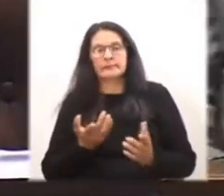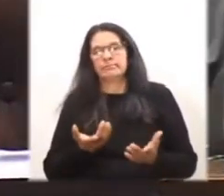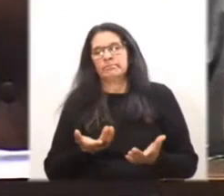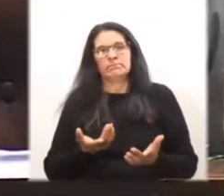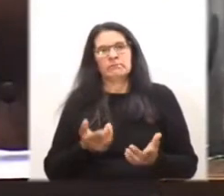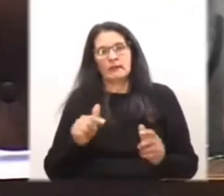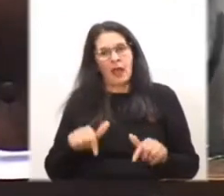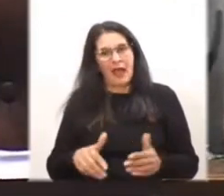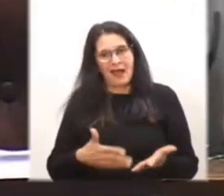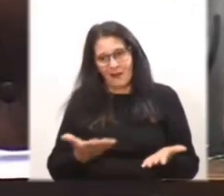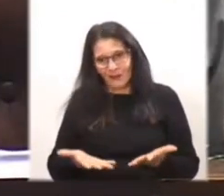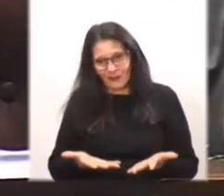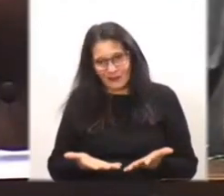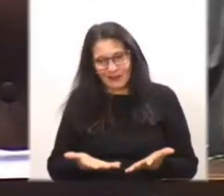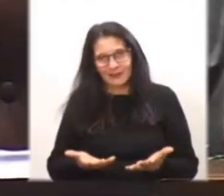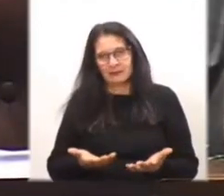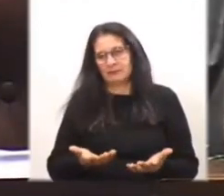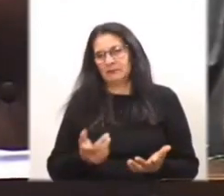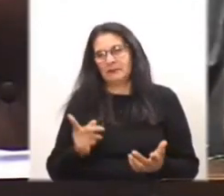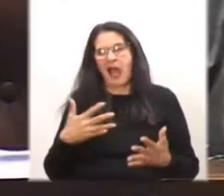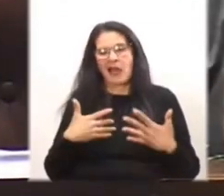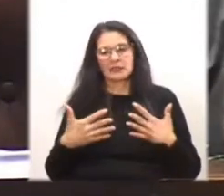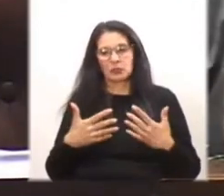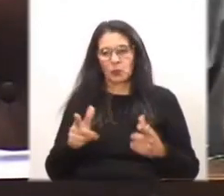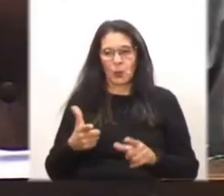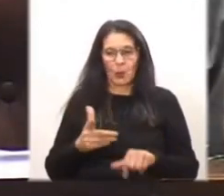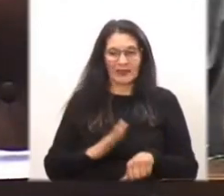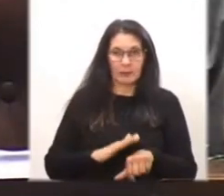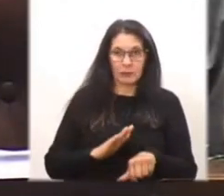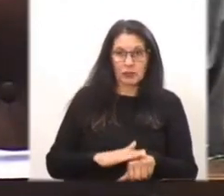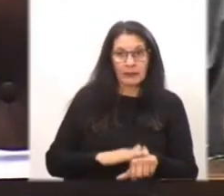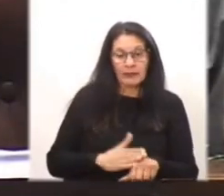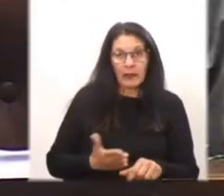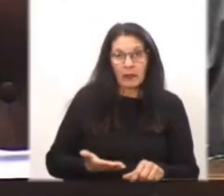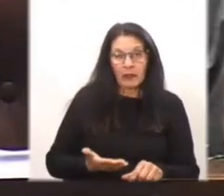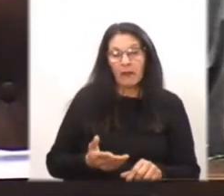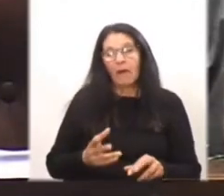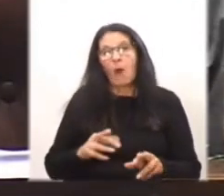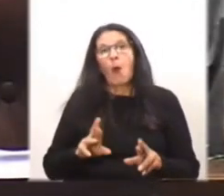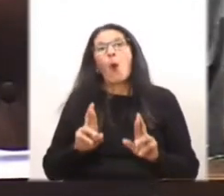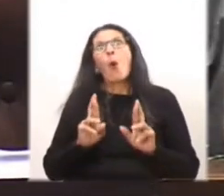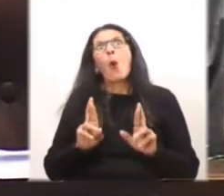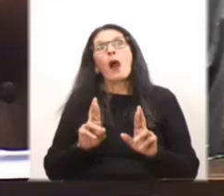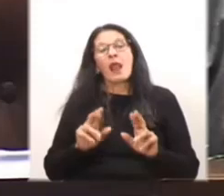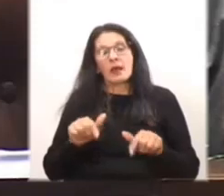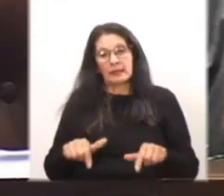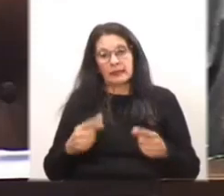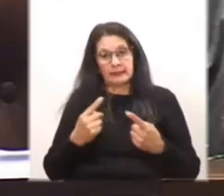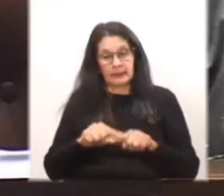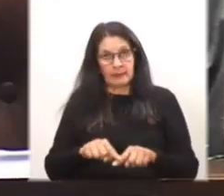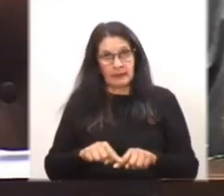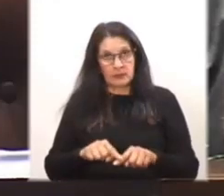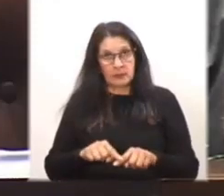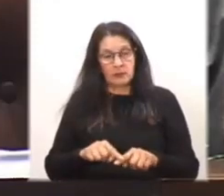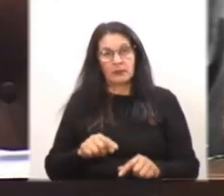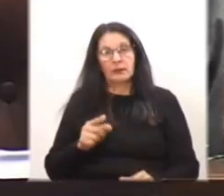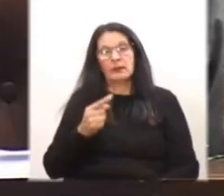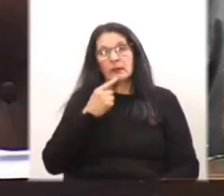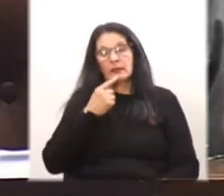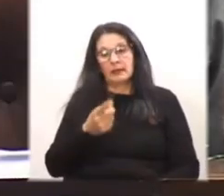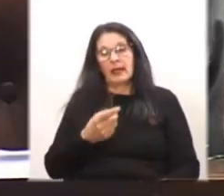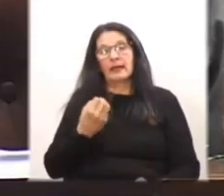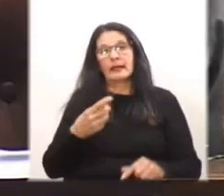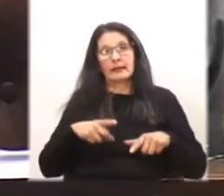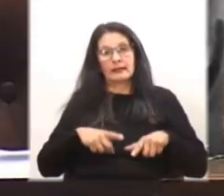presidente, creo yo que es una actitud de irresponsabilidad. Ojalá la interpelación devenga en que desde Cancillería